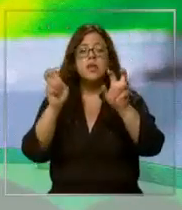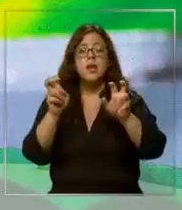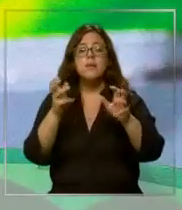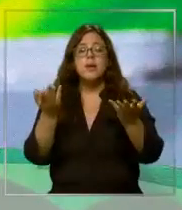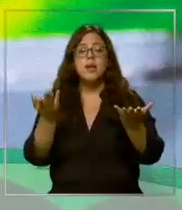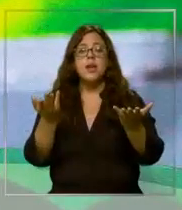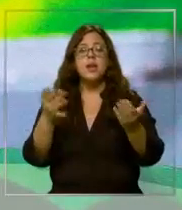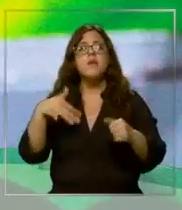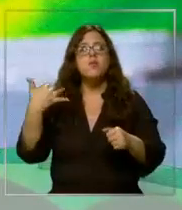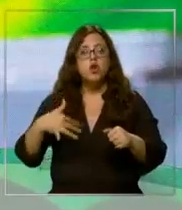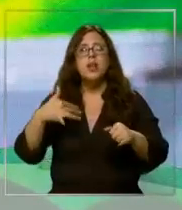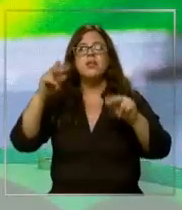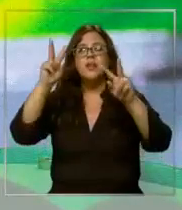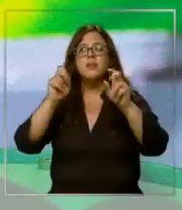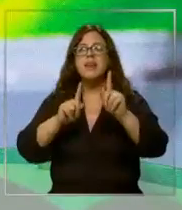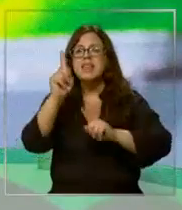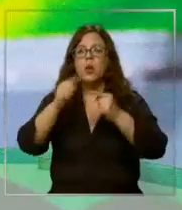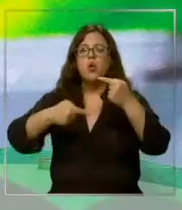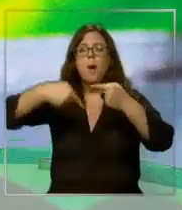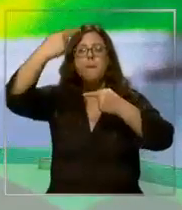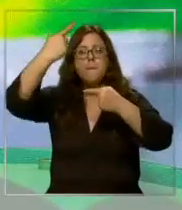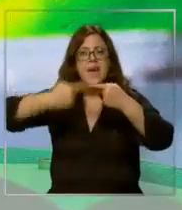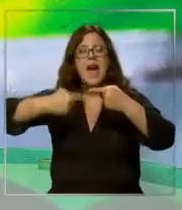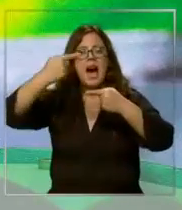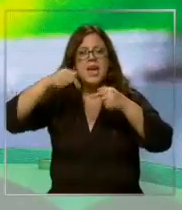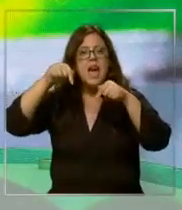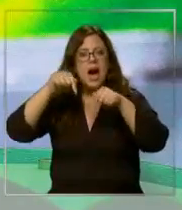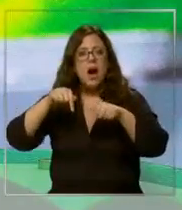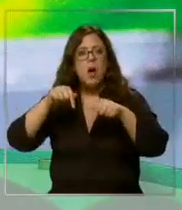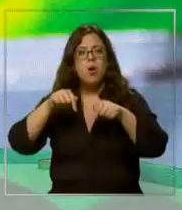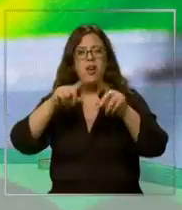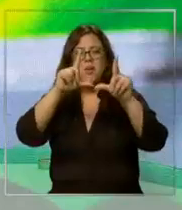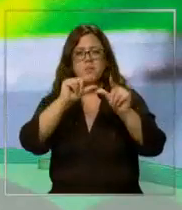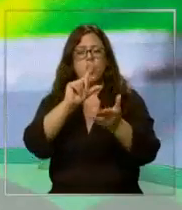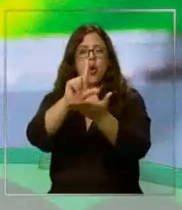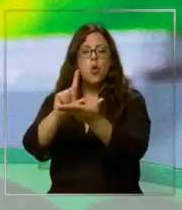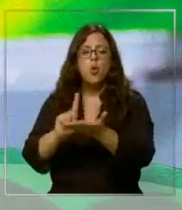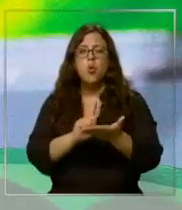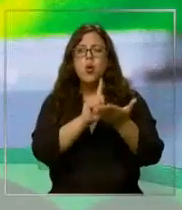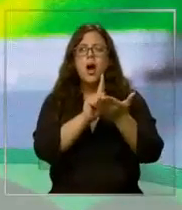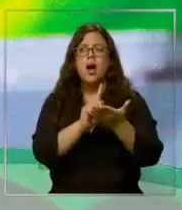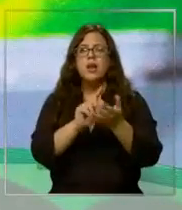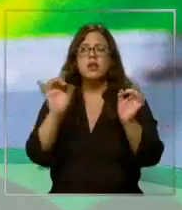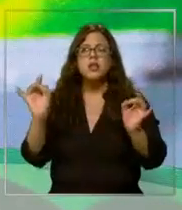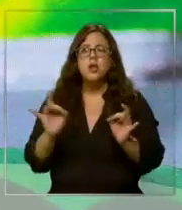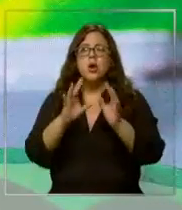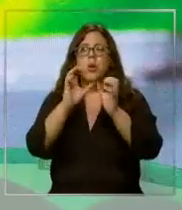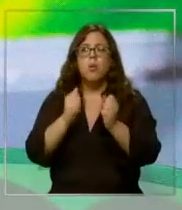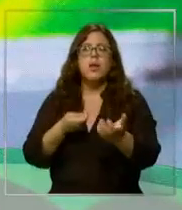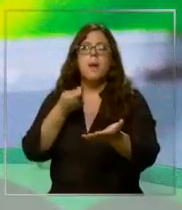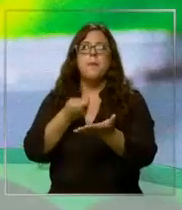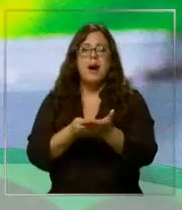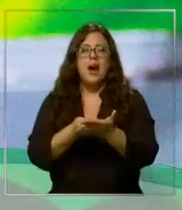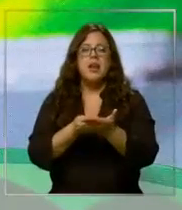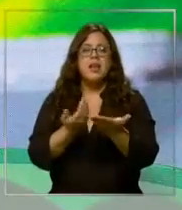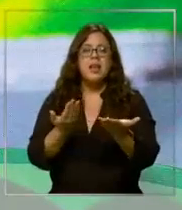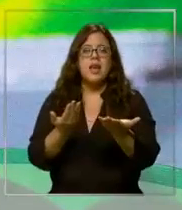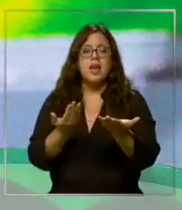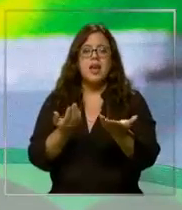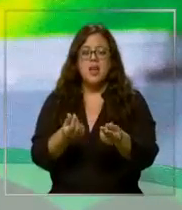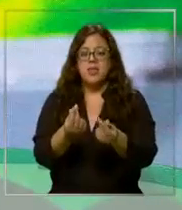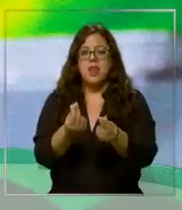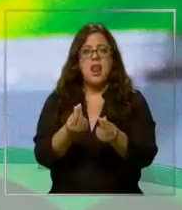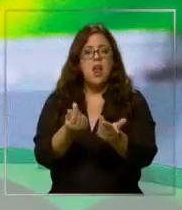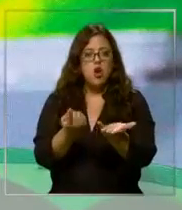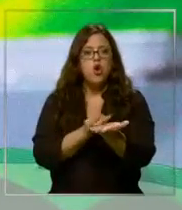en relieve la anomalía de que algunos peajes sean, a estas alturas, uno de los pocos lugares en que solo puede pagarse portando dinero